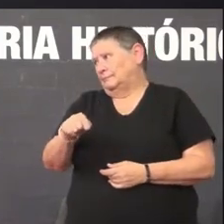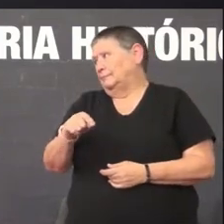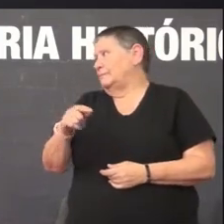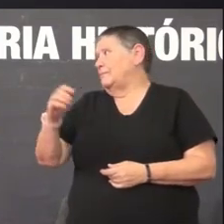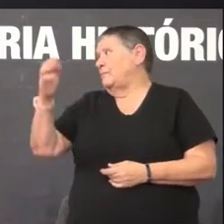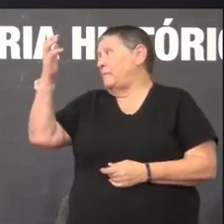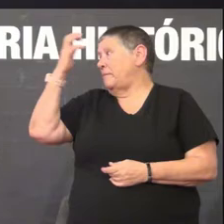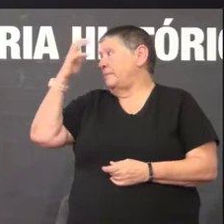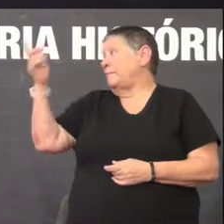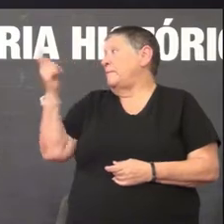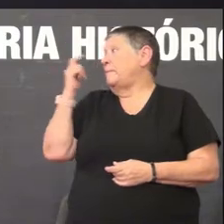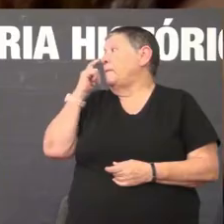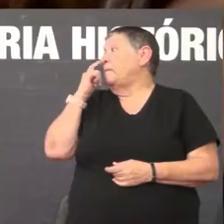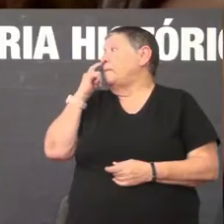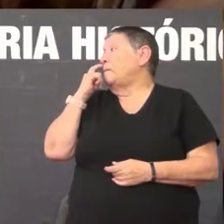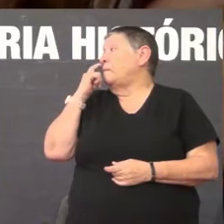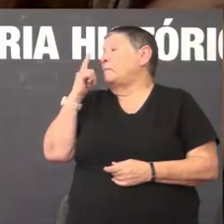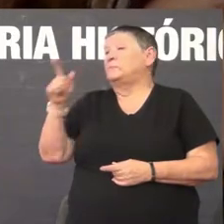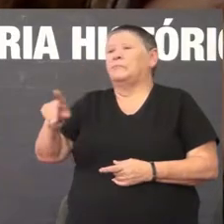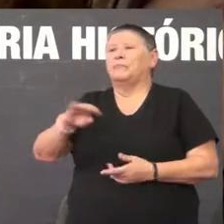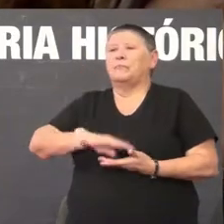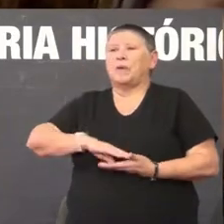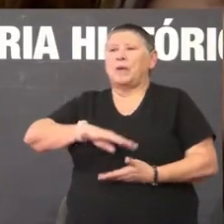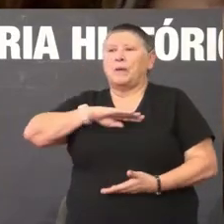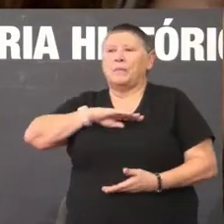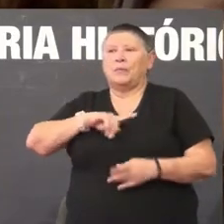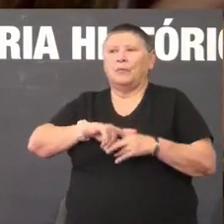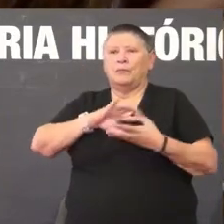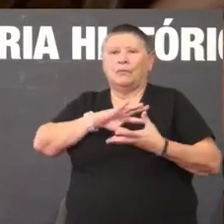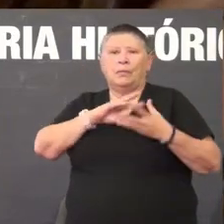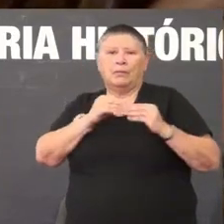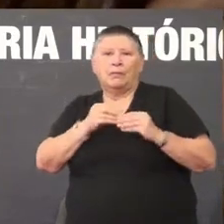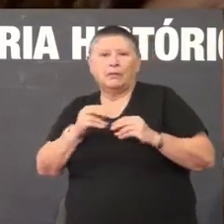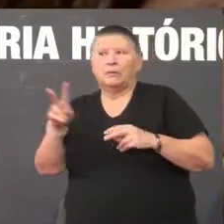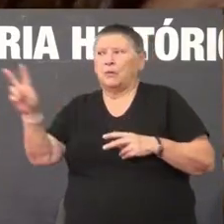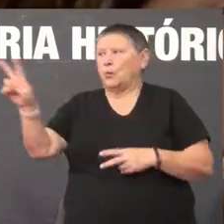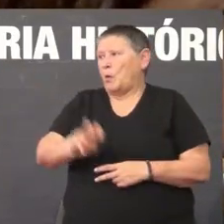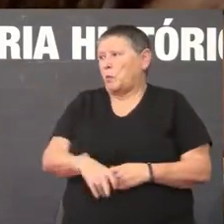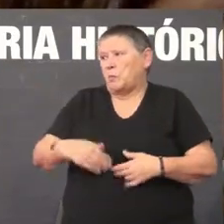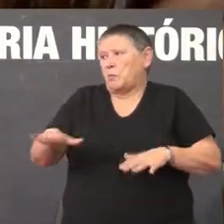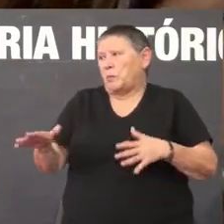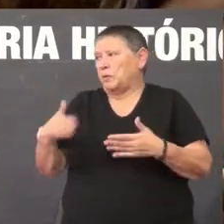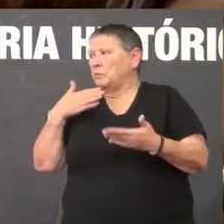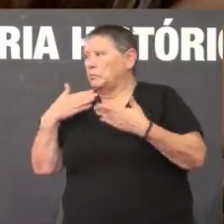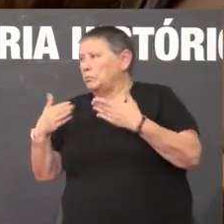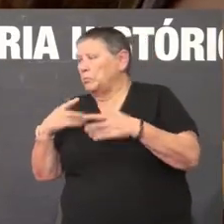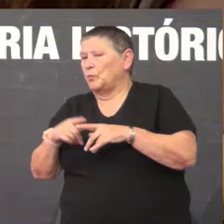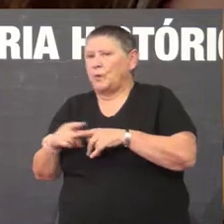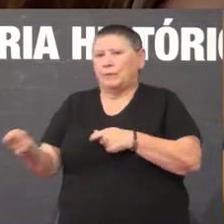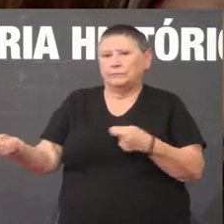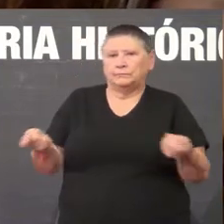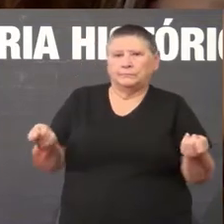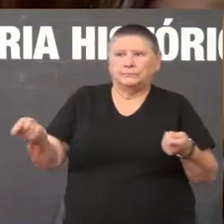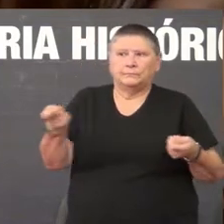adapta. El rey tiene esa capacidad de adaptación. Te quitan uno y viene otro y juega un poquito